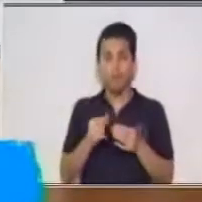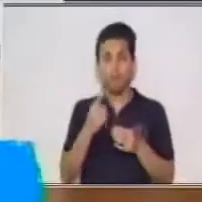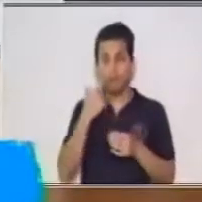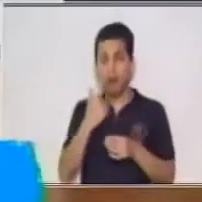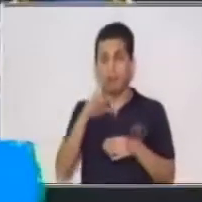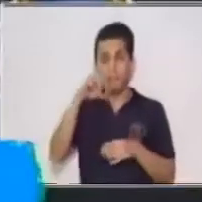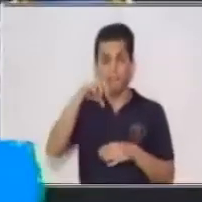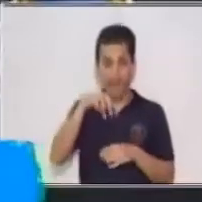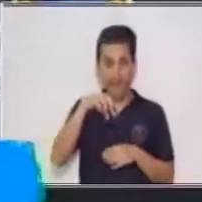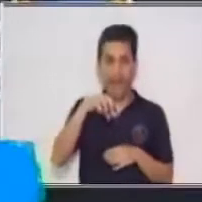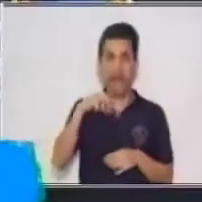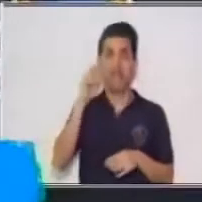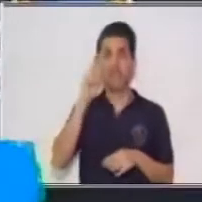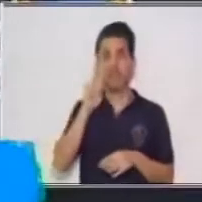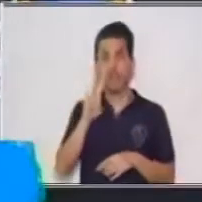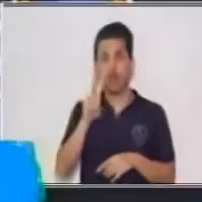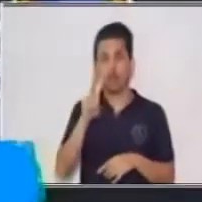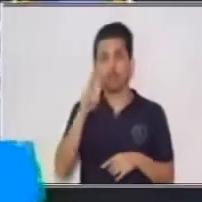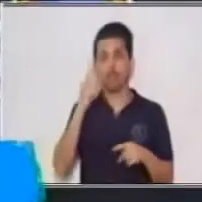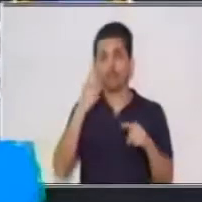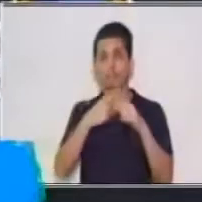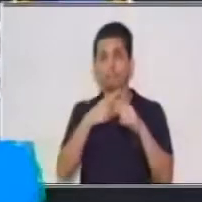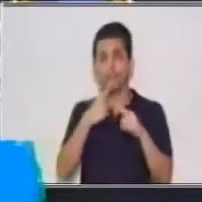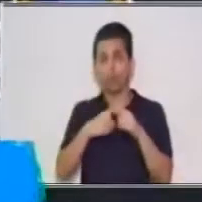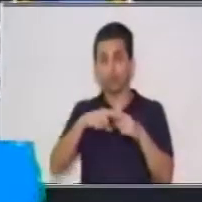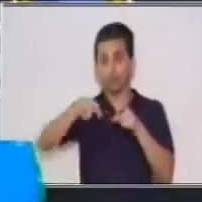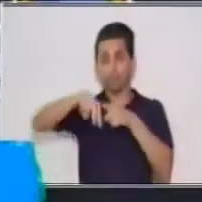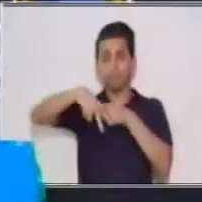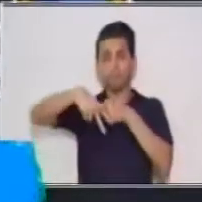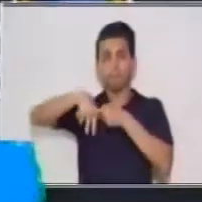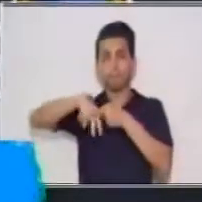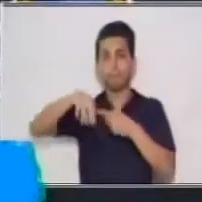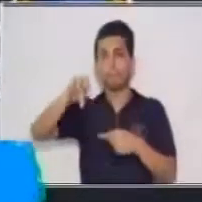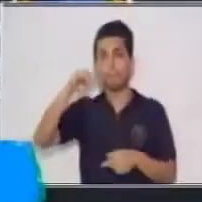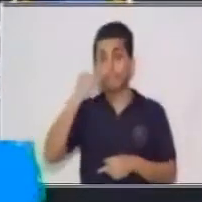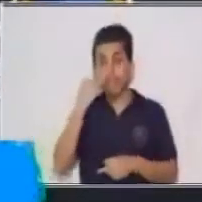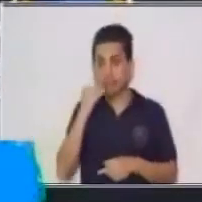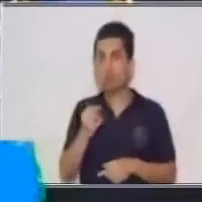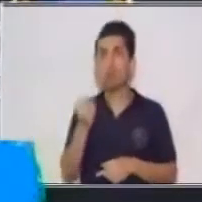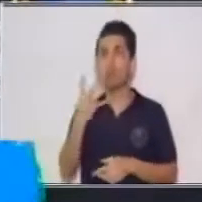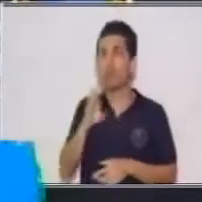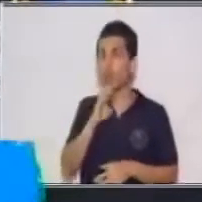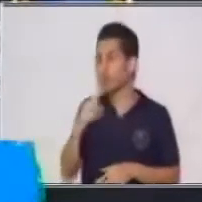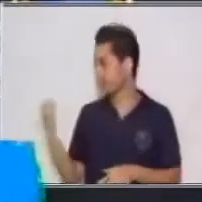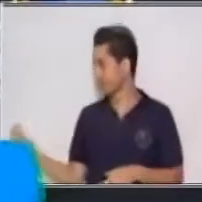multiplicar el 2, esto no cambia, por pi. ¿Cuánto era pi?